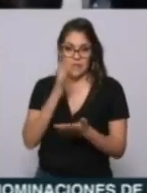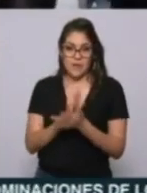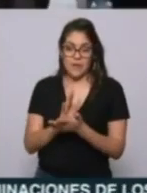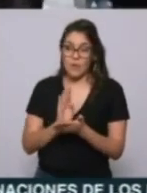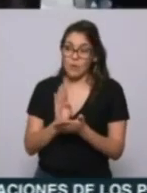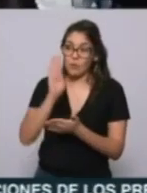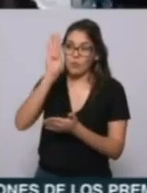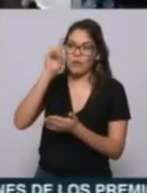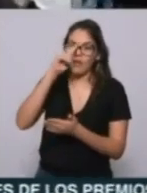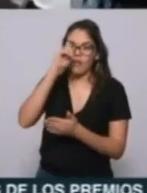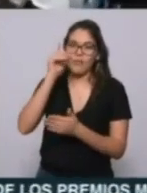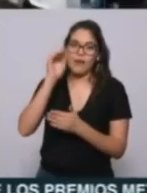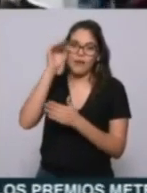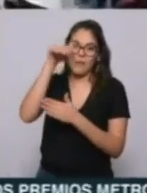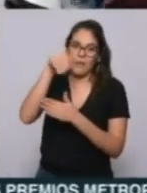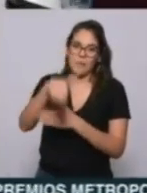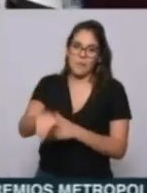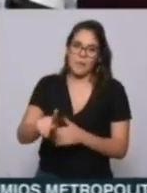sube tiene que bajar.